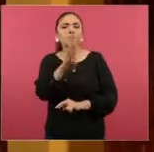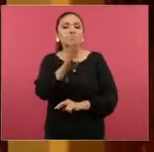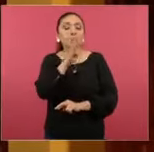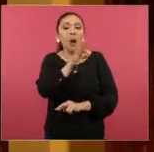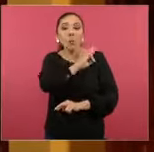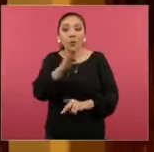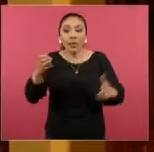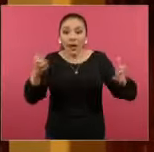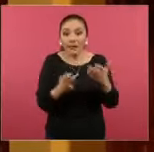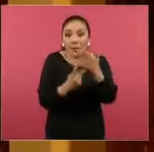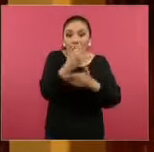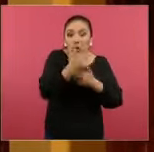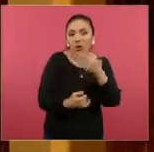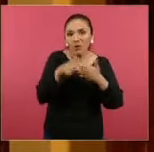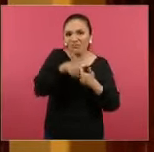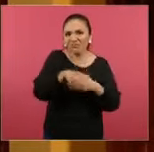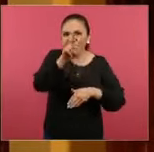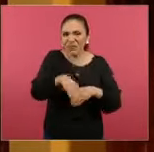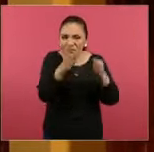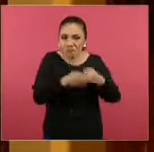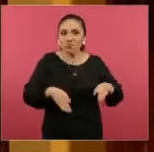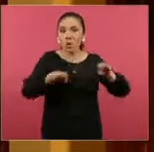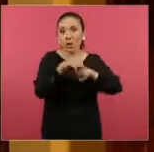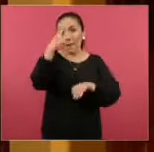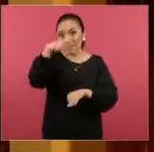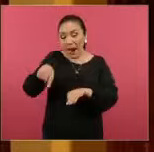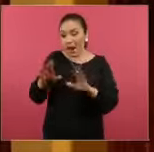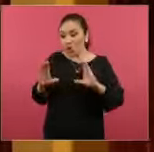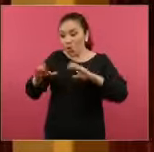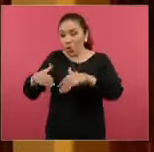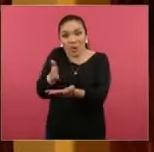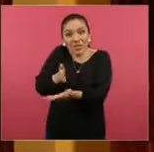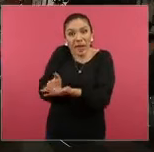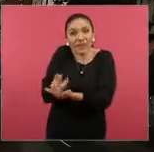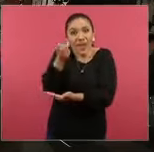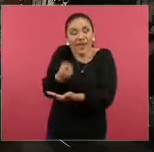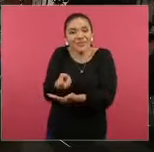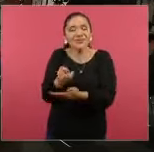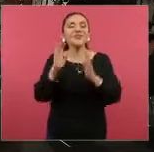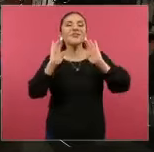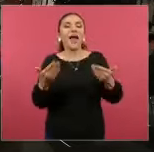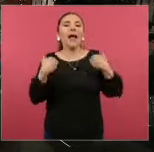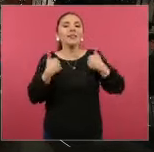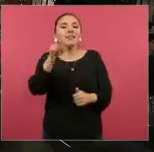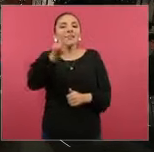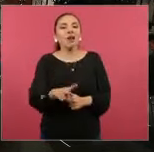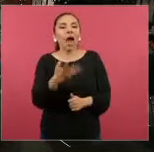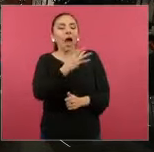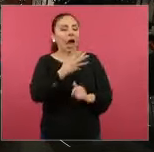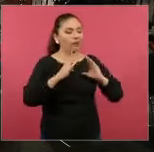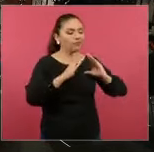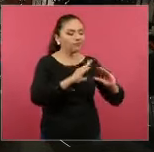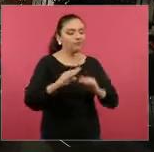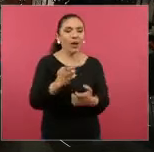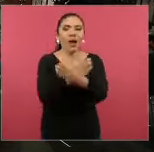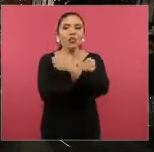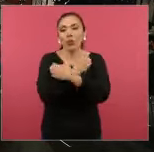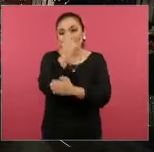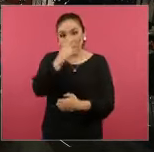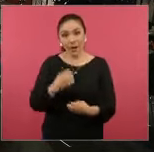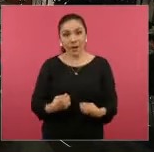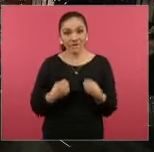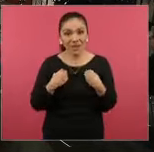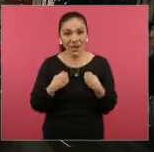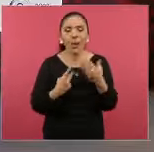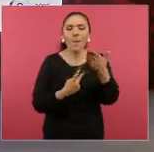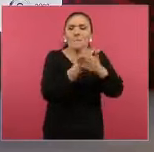proyectos impacten verdaderamente en la comunidad, es cuando podemos decir, ahora sí, estamos educando para la vida. Estos proyectos